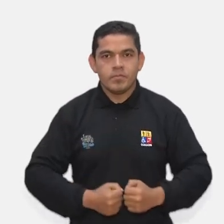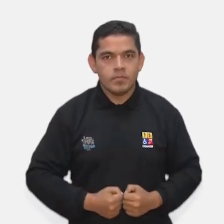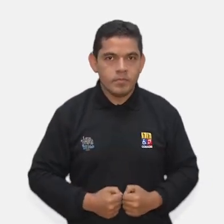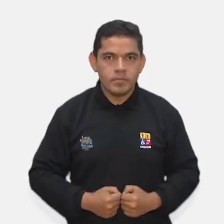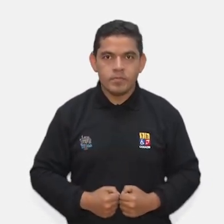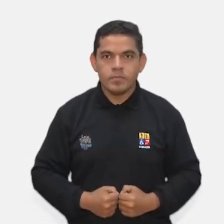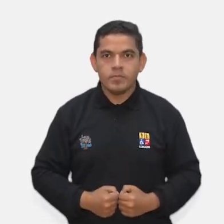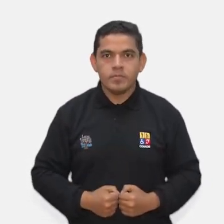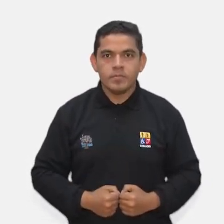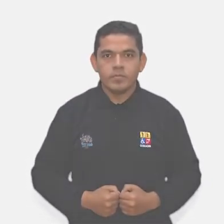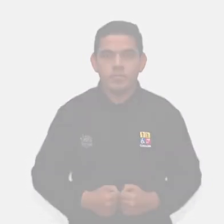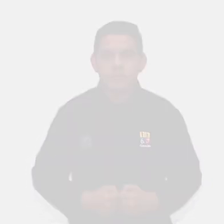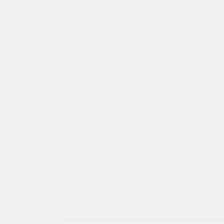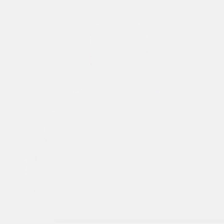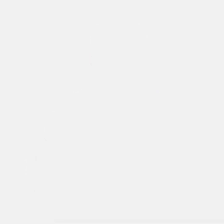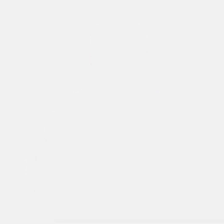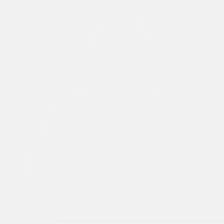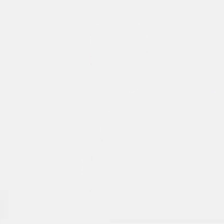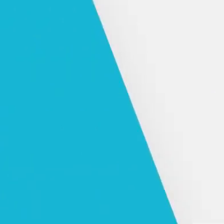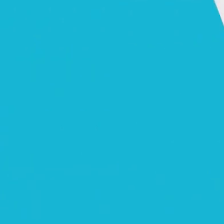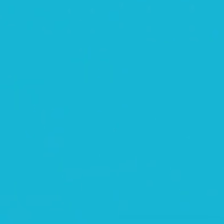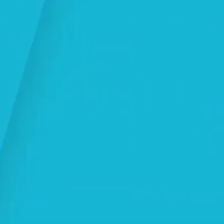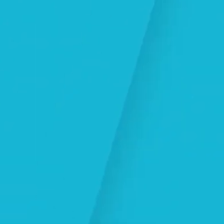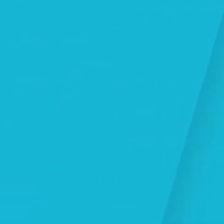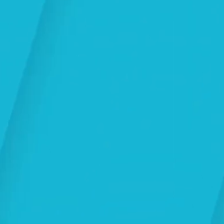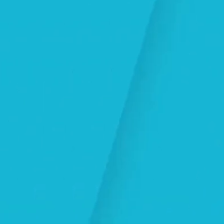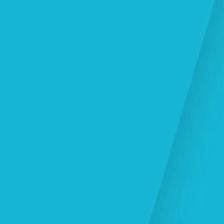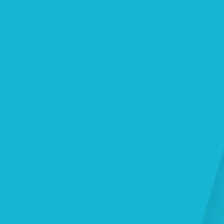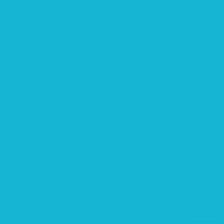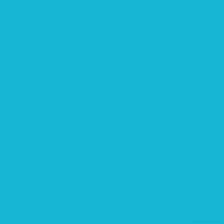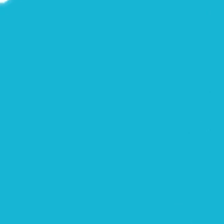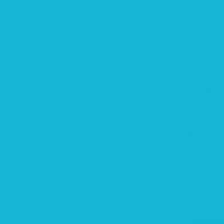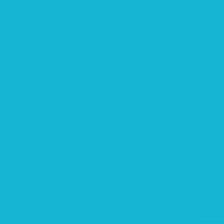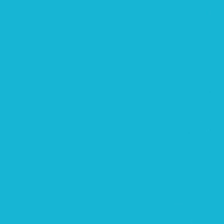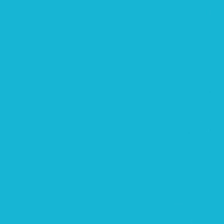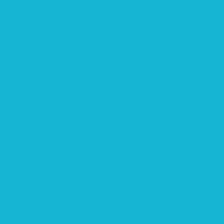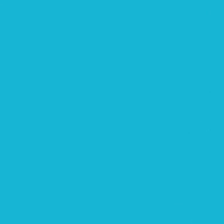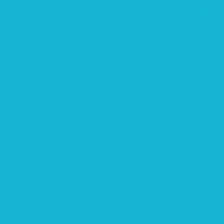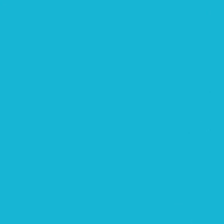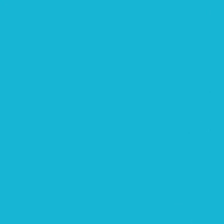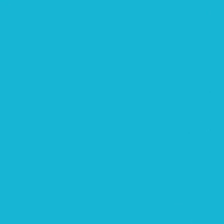www.cne.gob.es. Organización Electoral en Marcha.